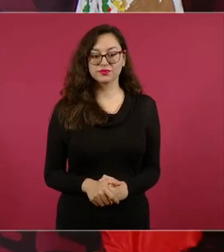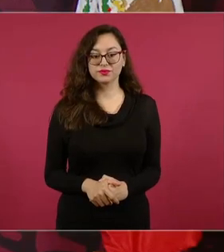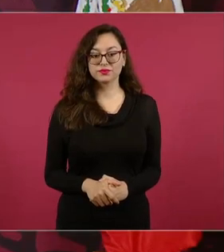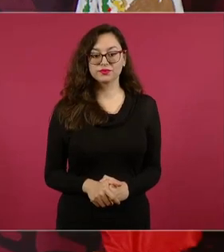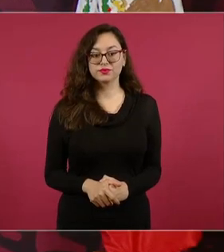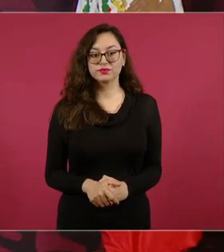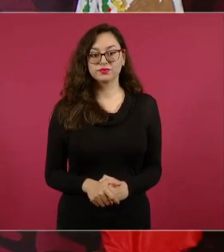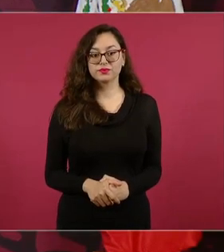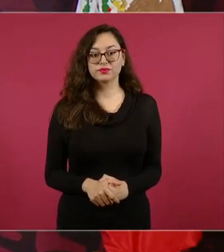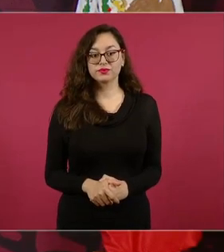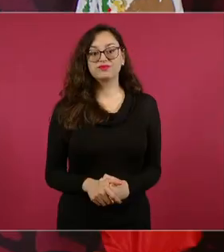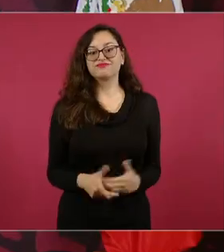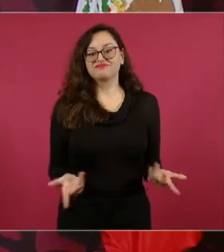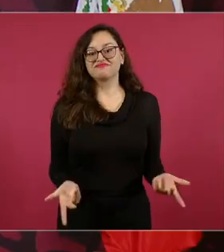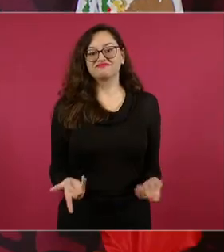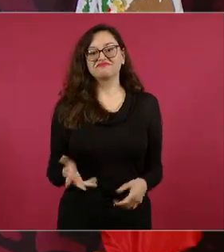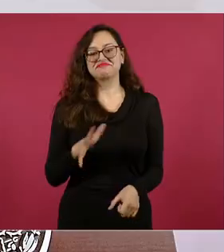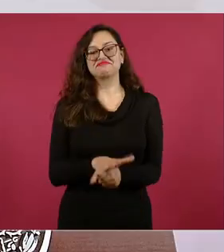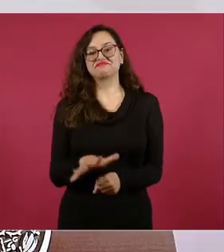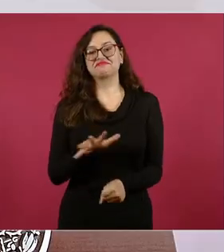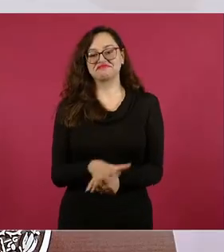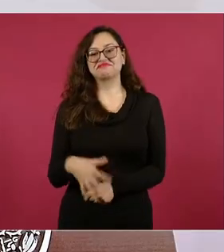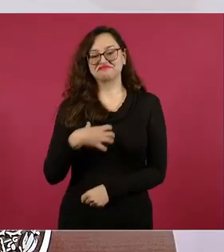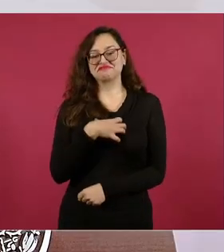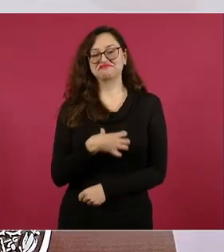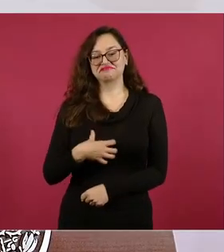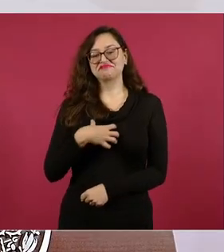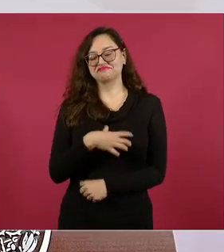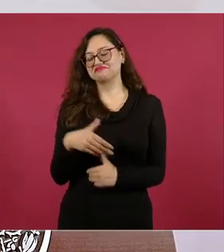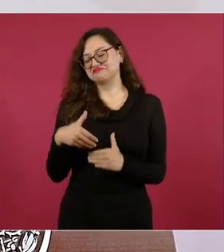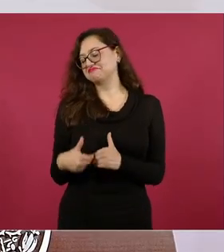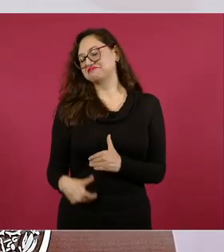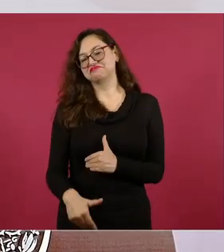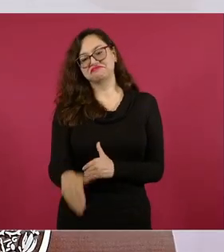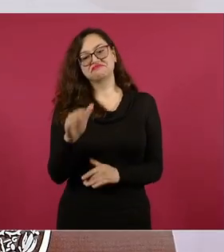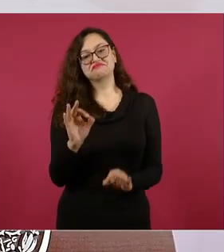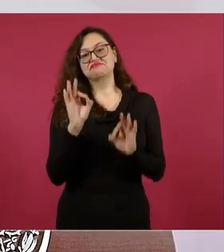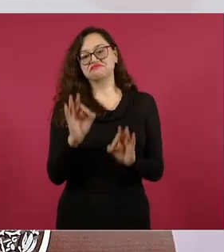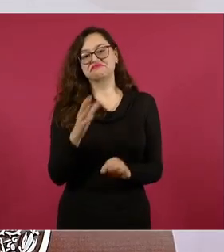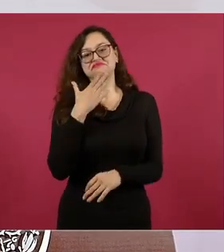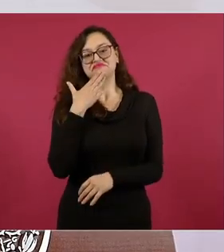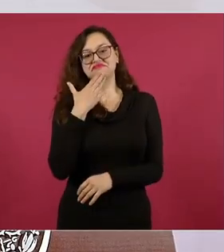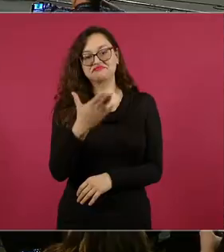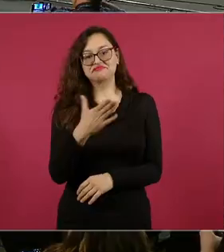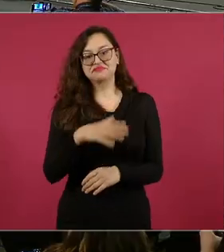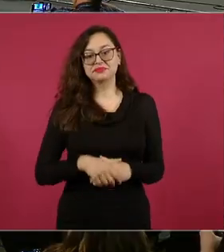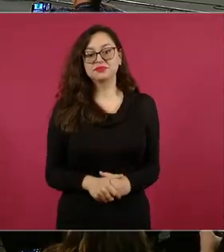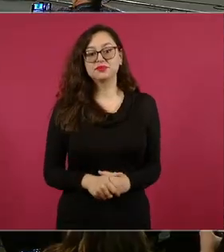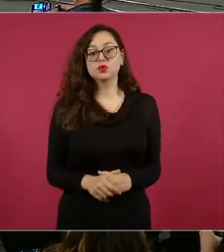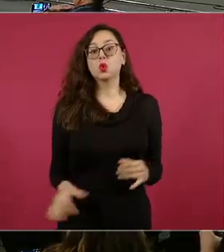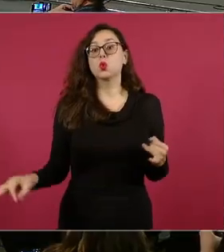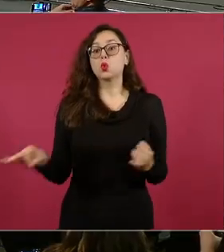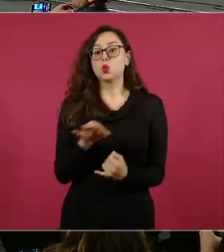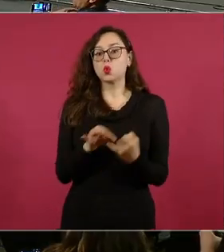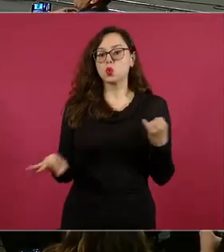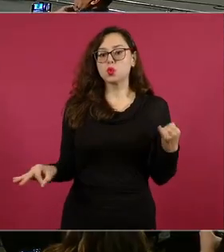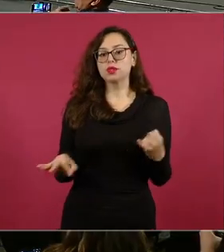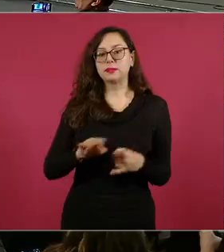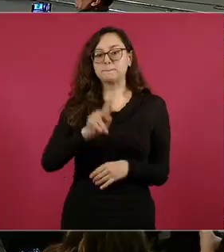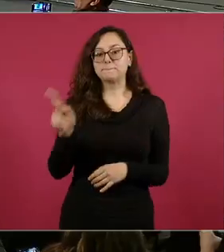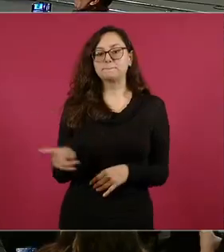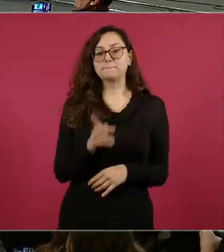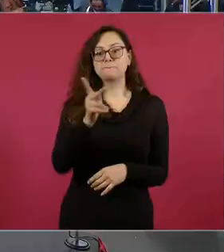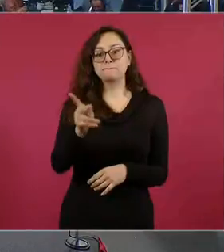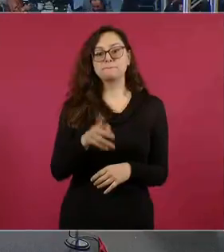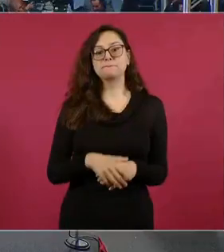Y finalmente. Por eso estoy muy contento, pues nos va a ir muy bien. Todos. Y finalmente, presidente, primero